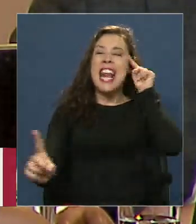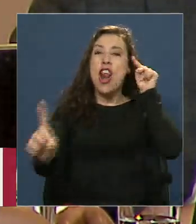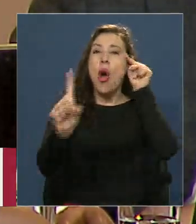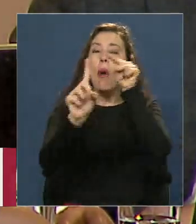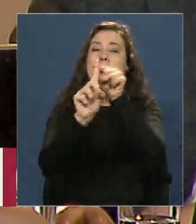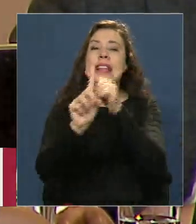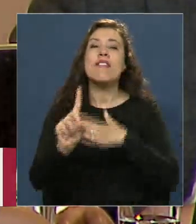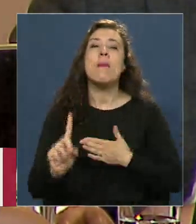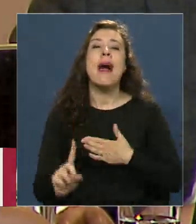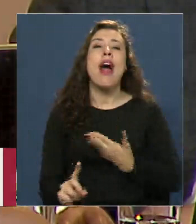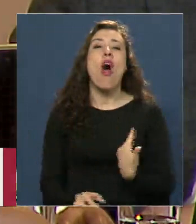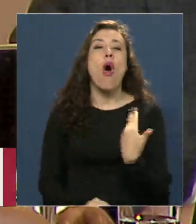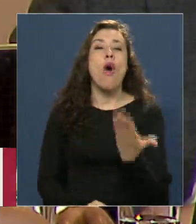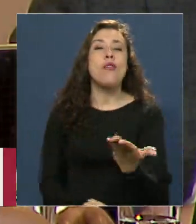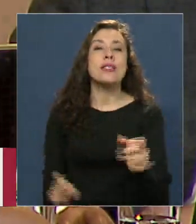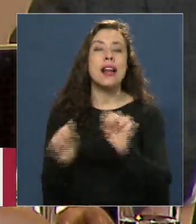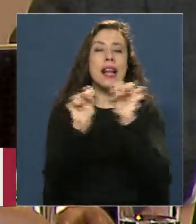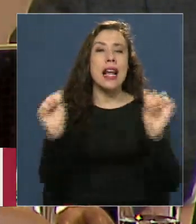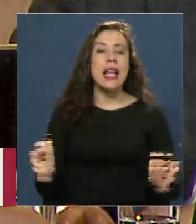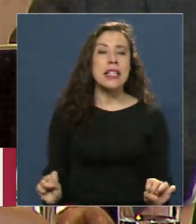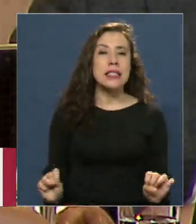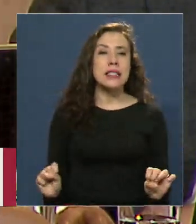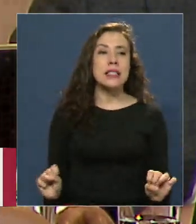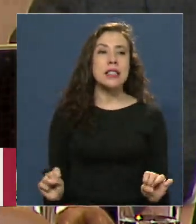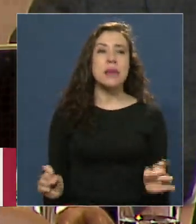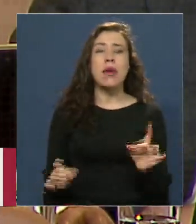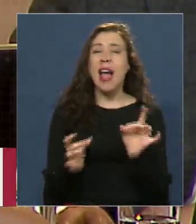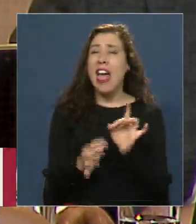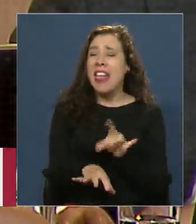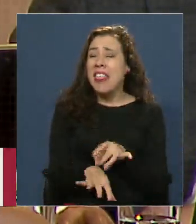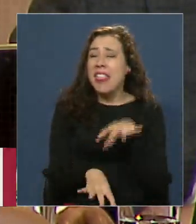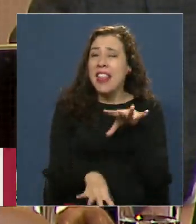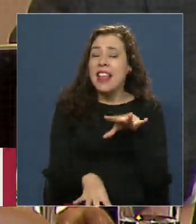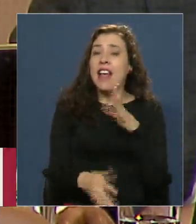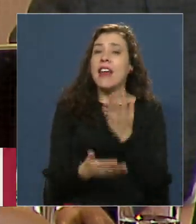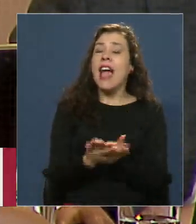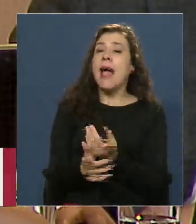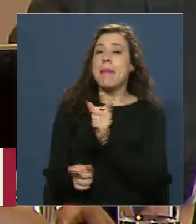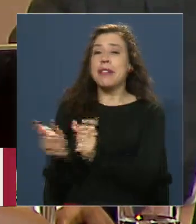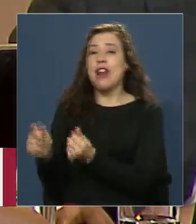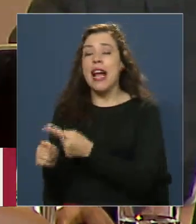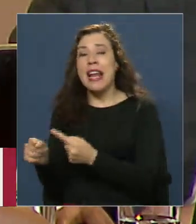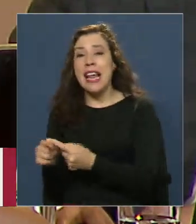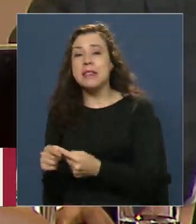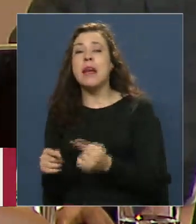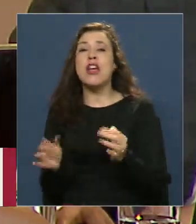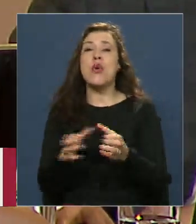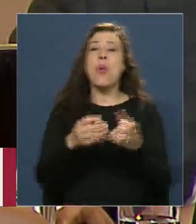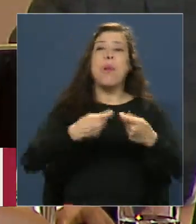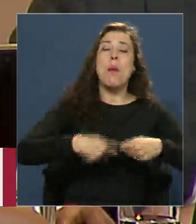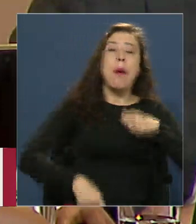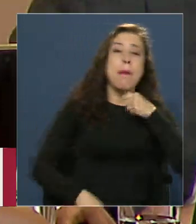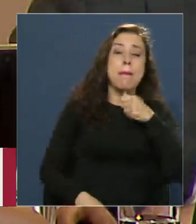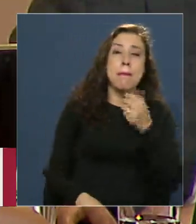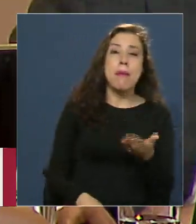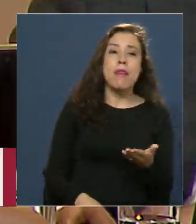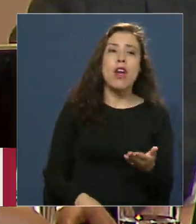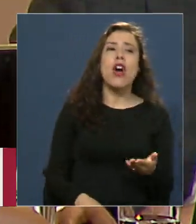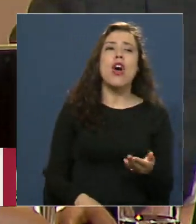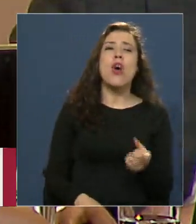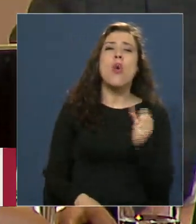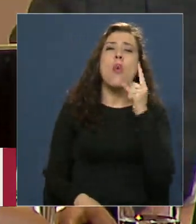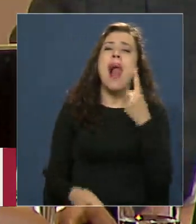pretende ofrecer este sistema, entendiendo la delgada línea que separa a la clase media de los grupos más vulnerables. ¿Cuál es